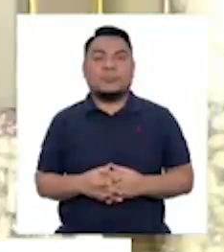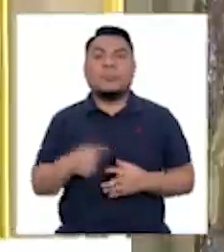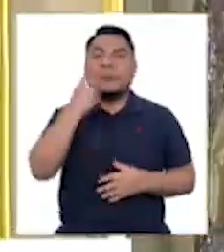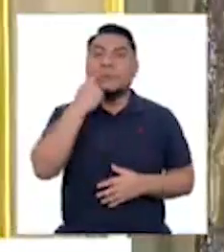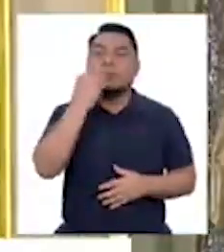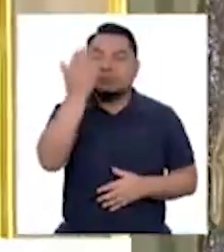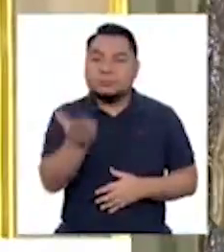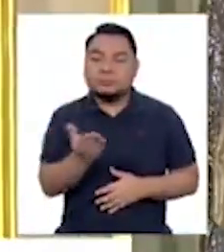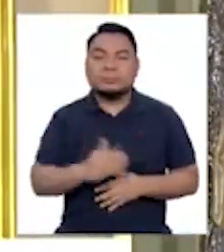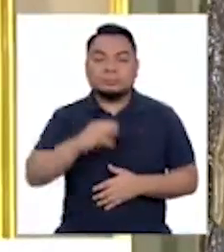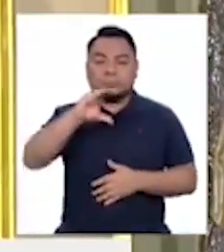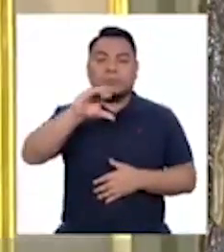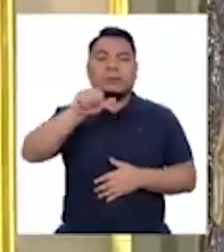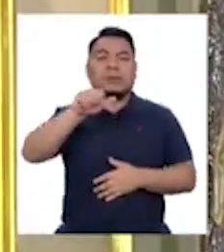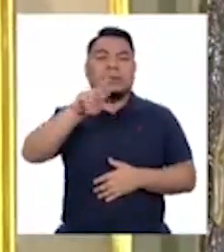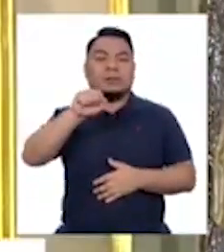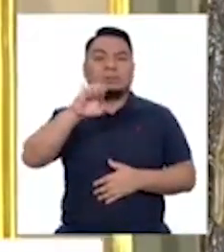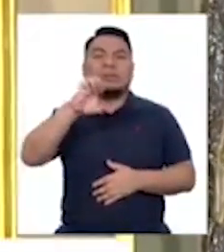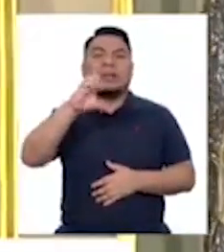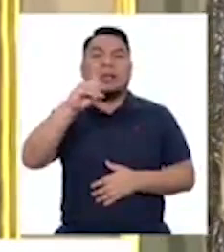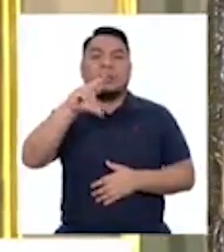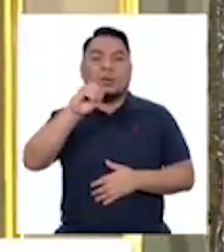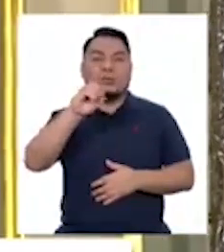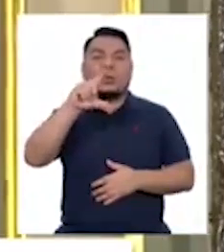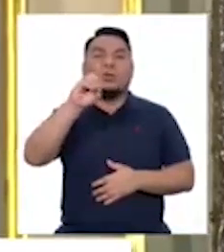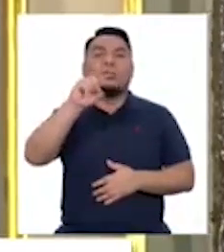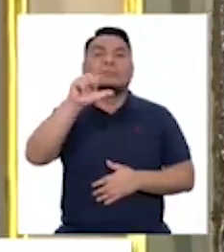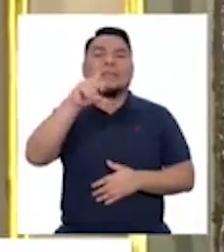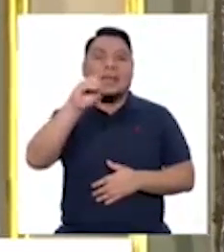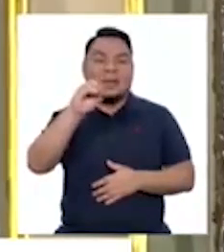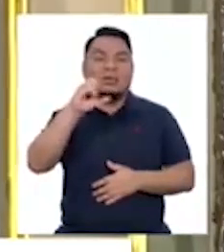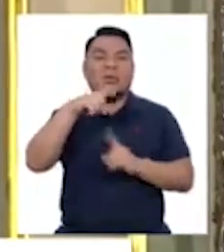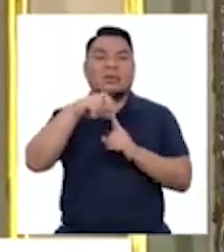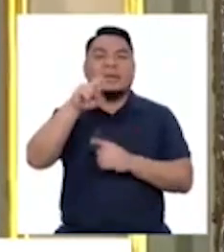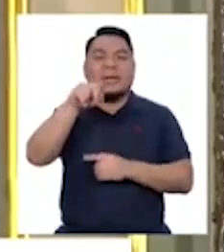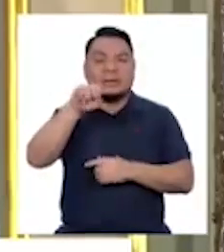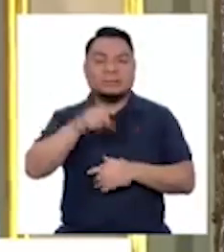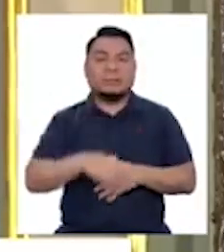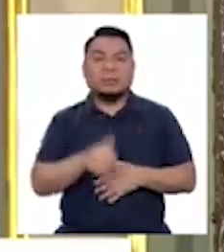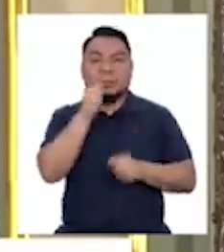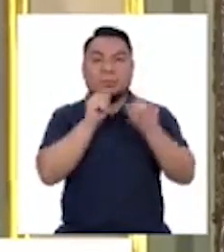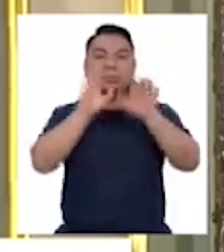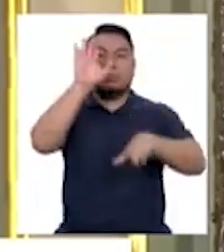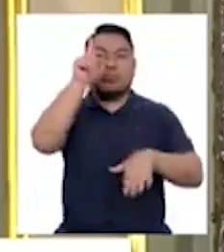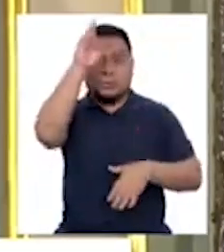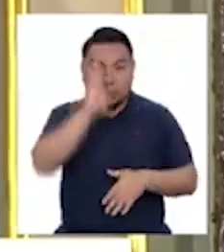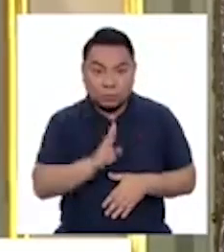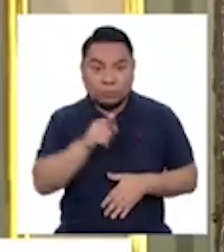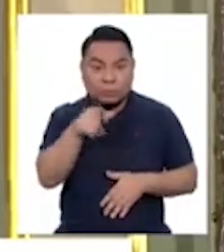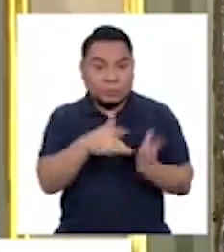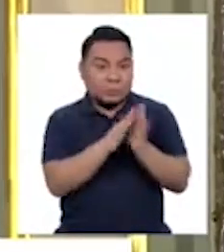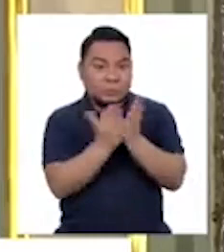Ciudadano Carlos Eduardo Lozada Contreras, juráis por Dios y estos